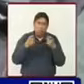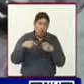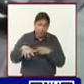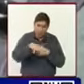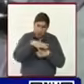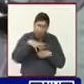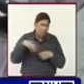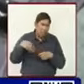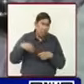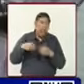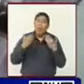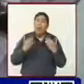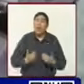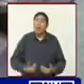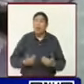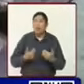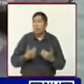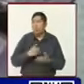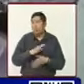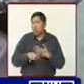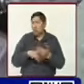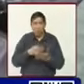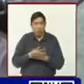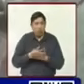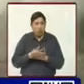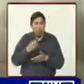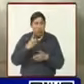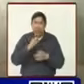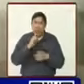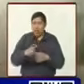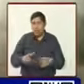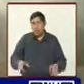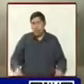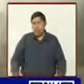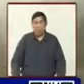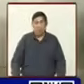presa, y a la fecha están todos están en normalidad, ¿no?